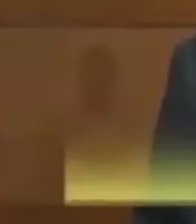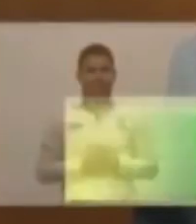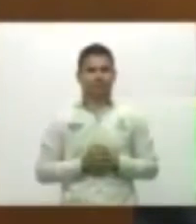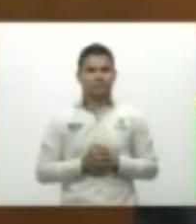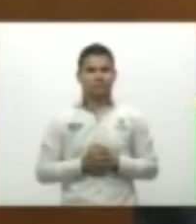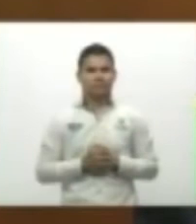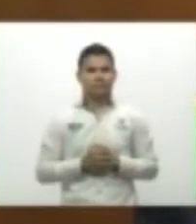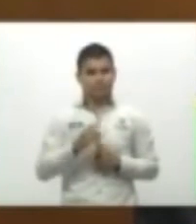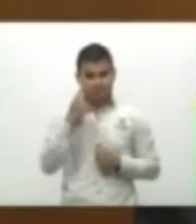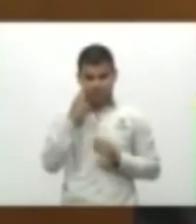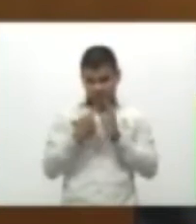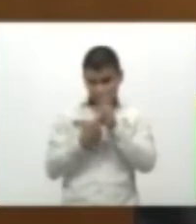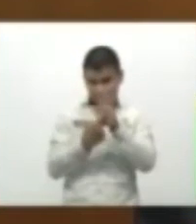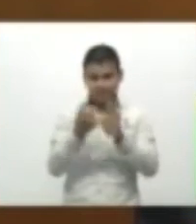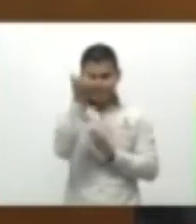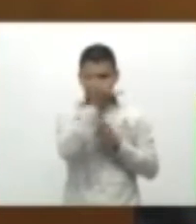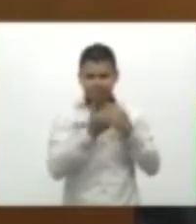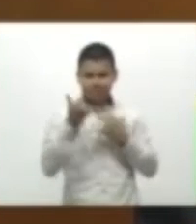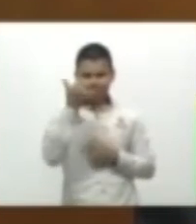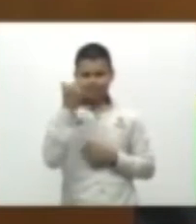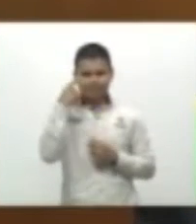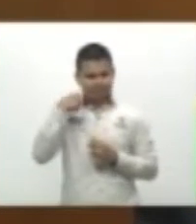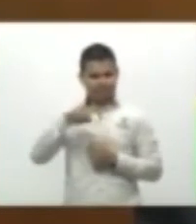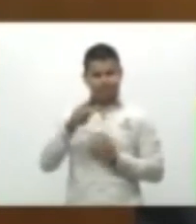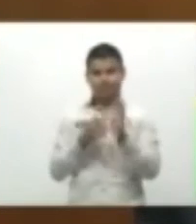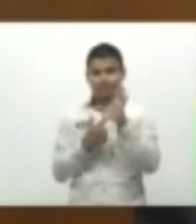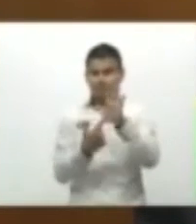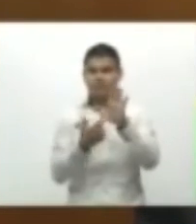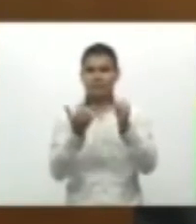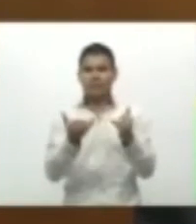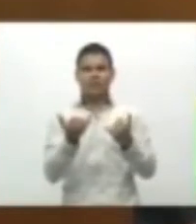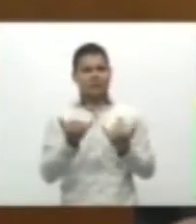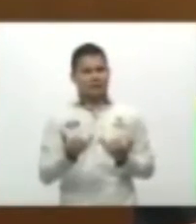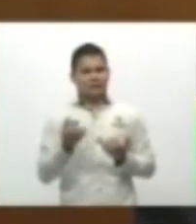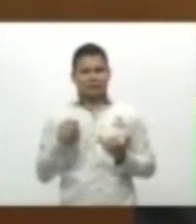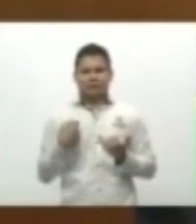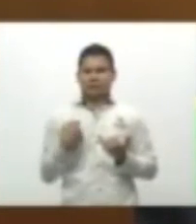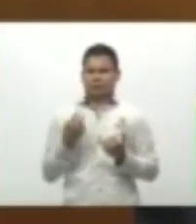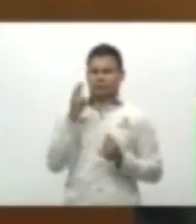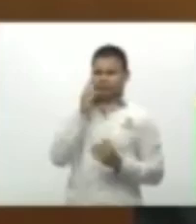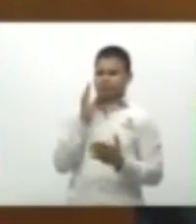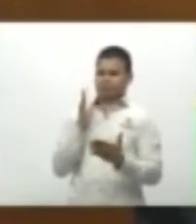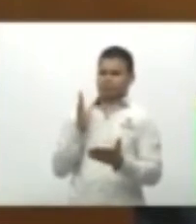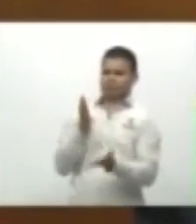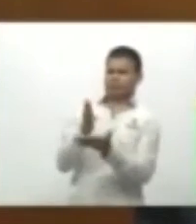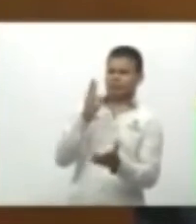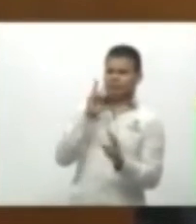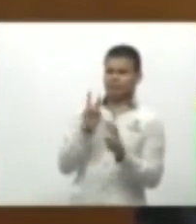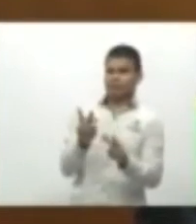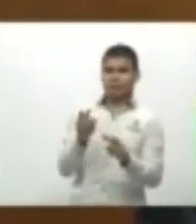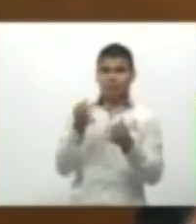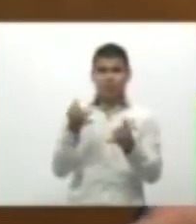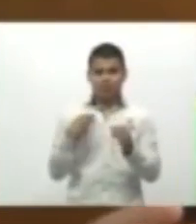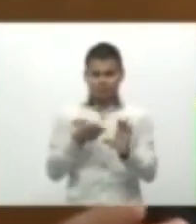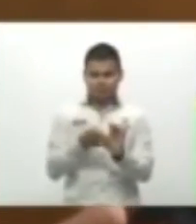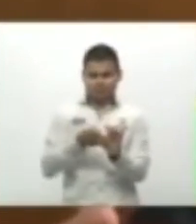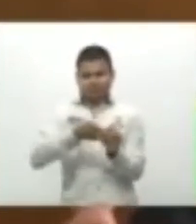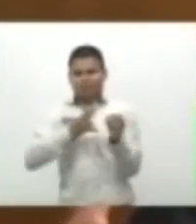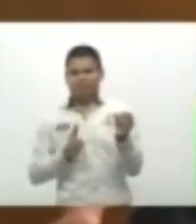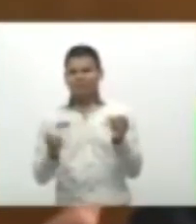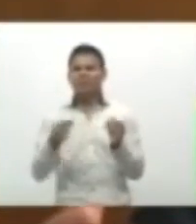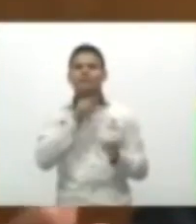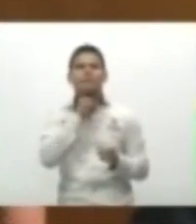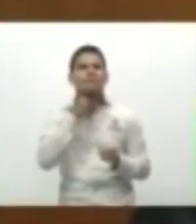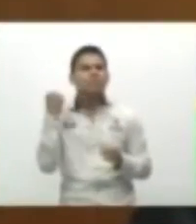Esta es nuestra imagen del día. Un nuevo escándalo sacude a la iglesia colombiana a ser denunciado el arzobispo de Cali por ofrecer dinero para